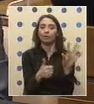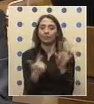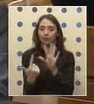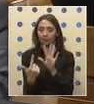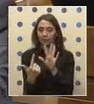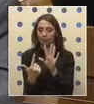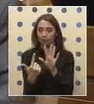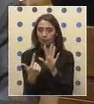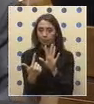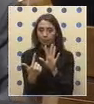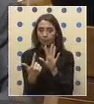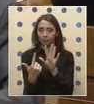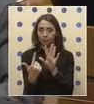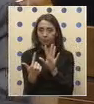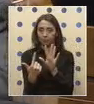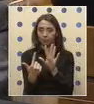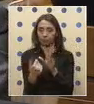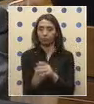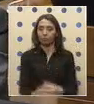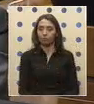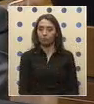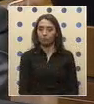67.